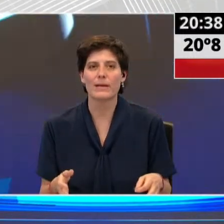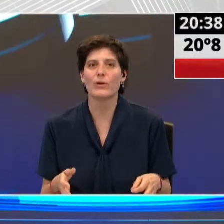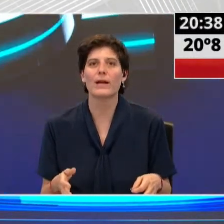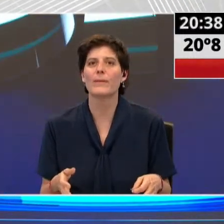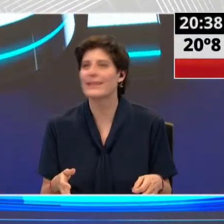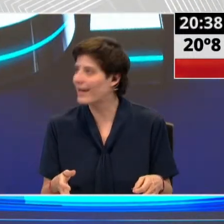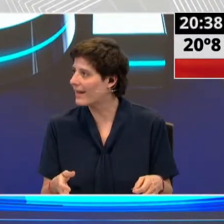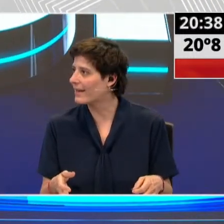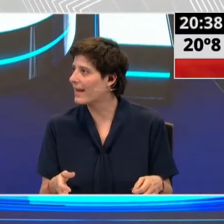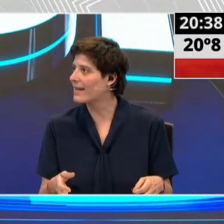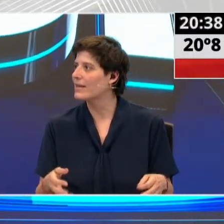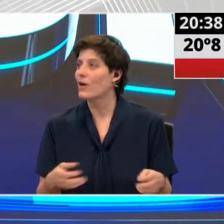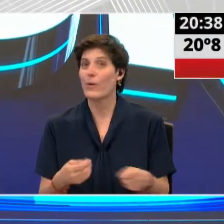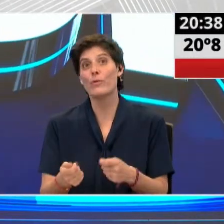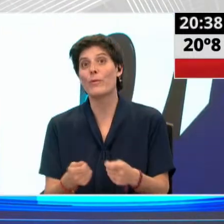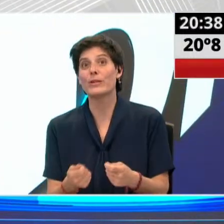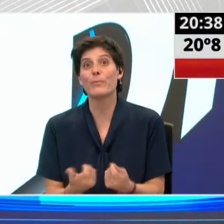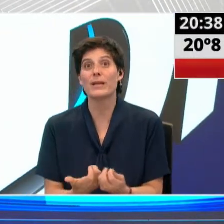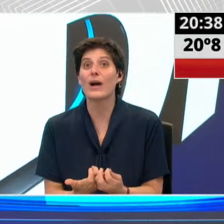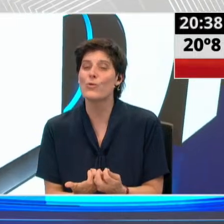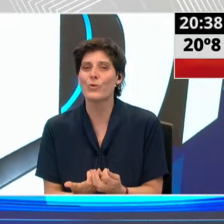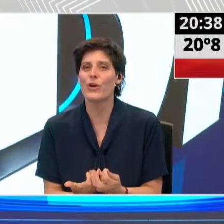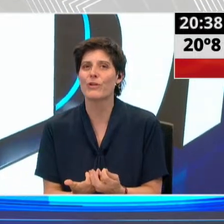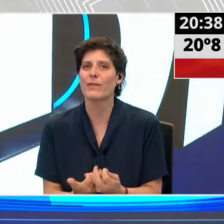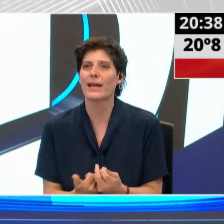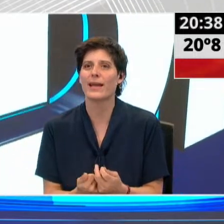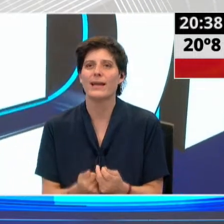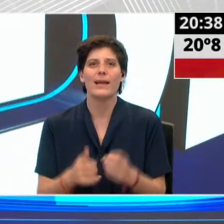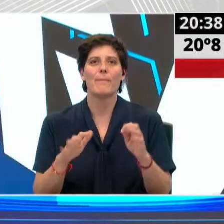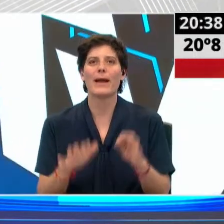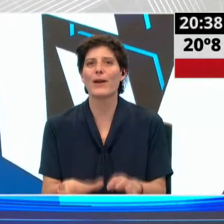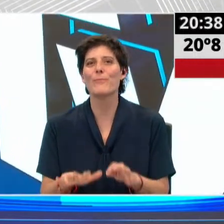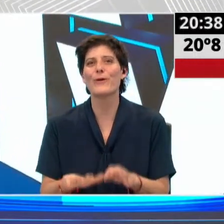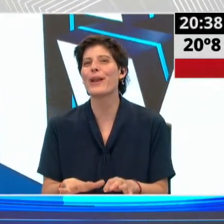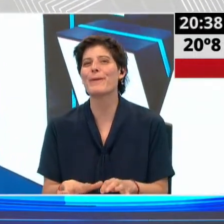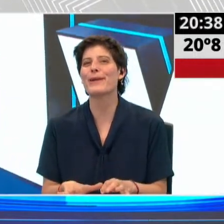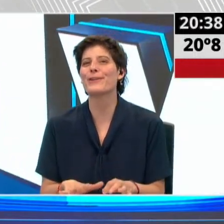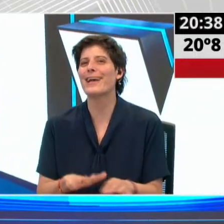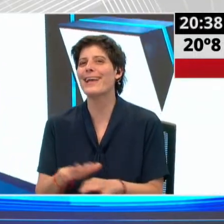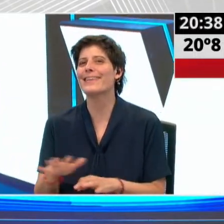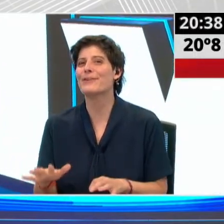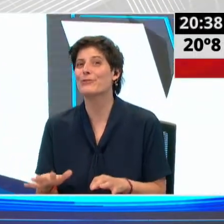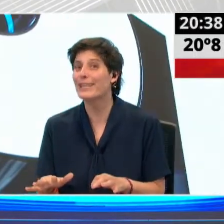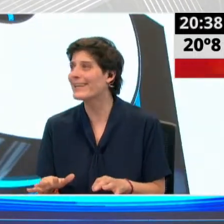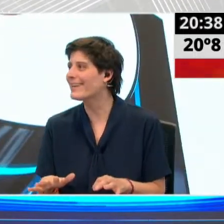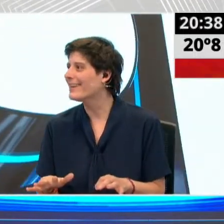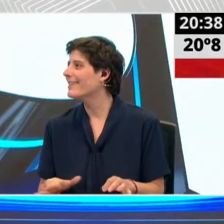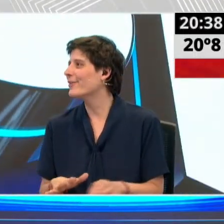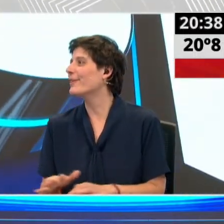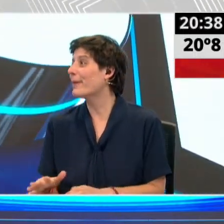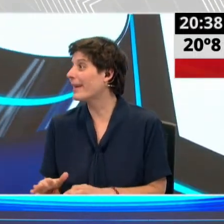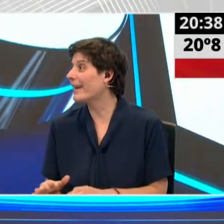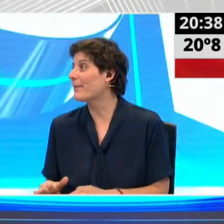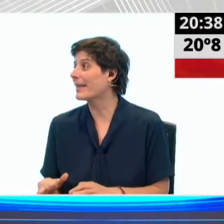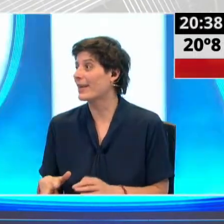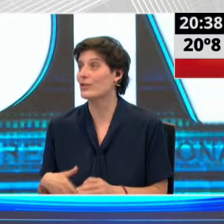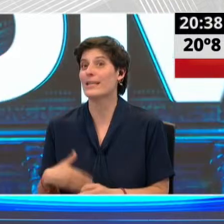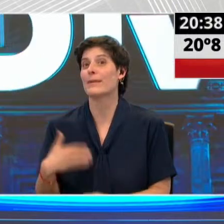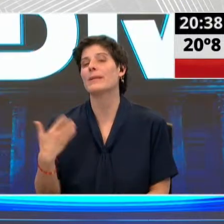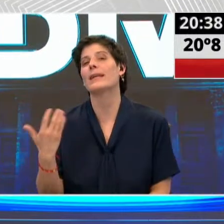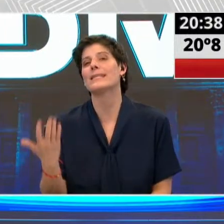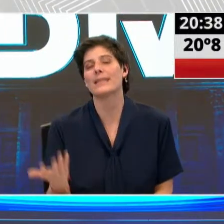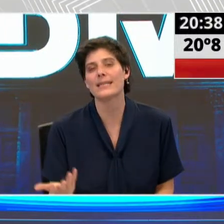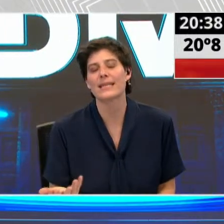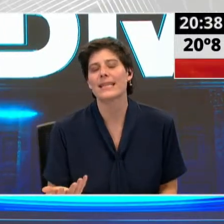discusiones, por ejemplo, reglamentarias o a los momentos peliagudos donde hay que parar un poco la pelota y discutir de otra manera para que